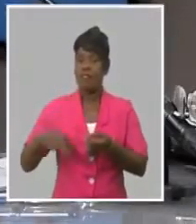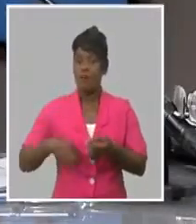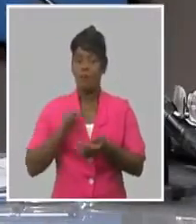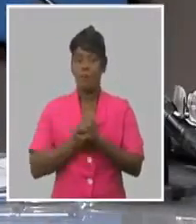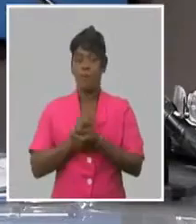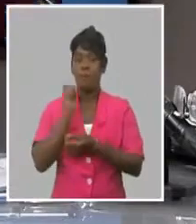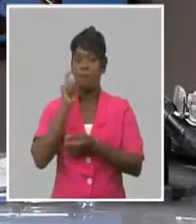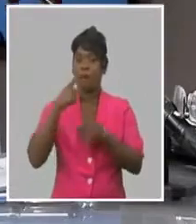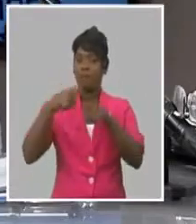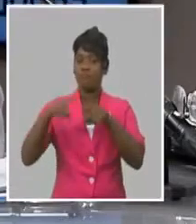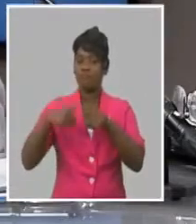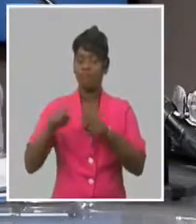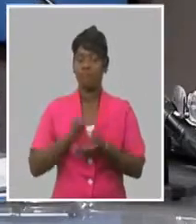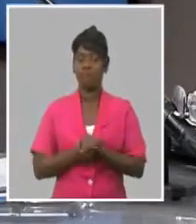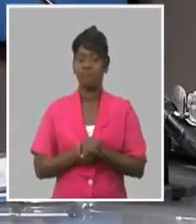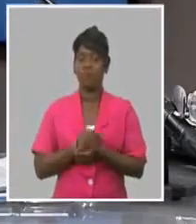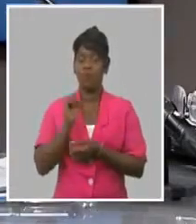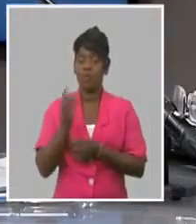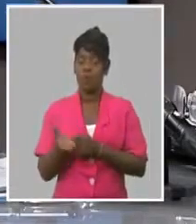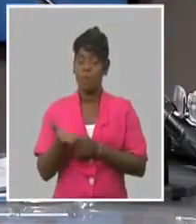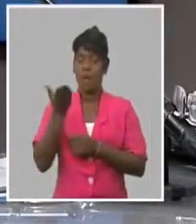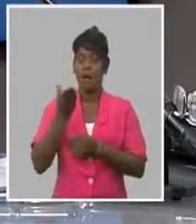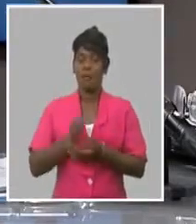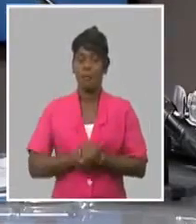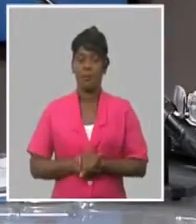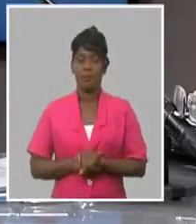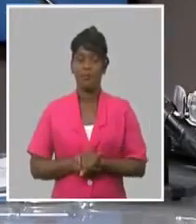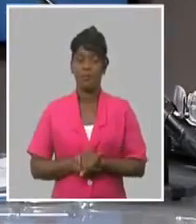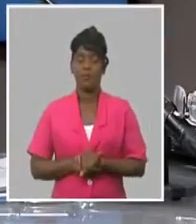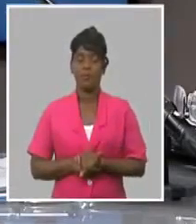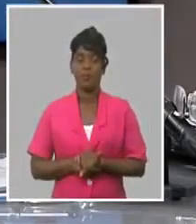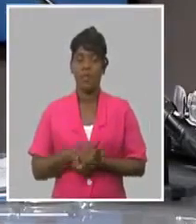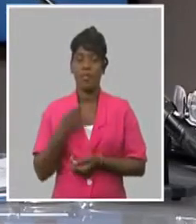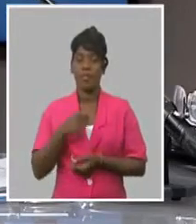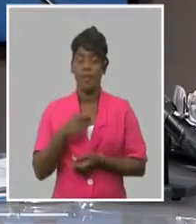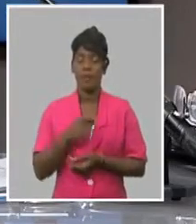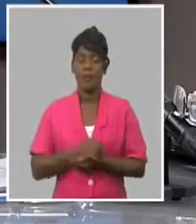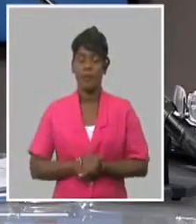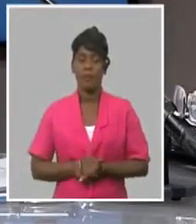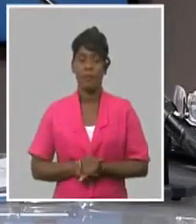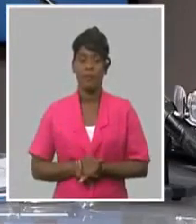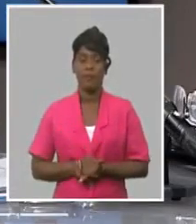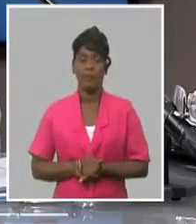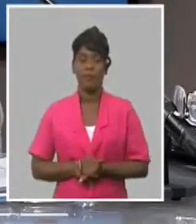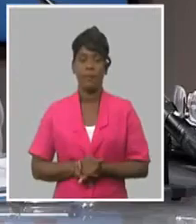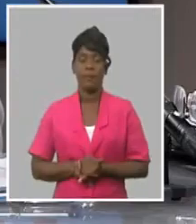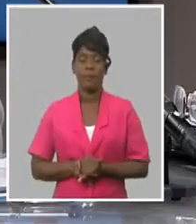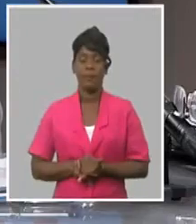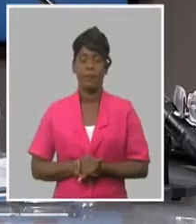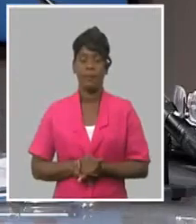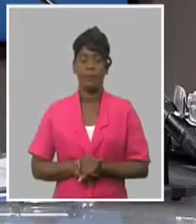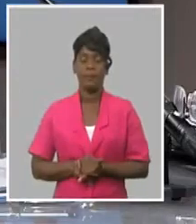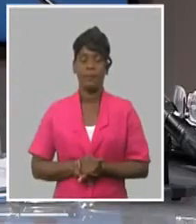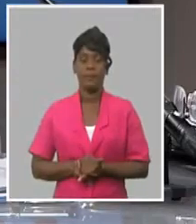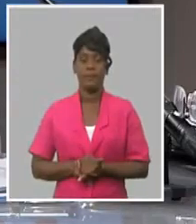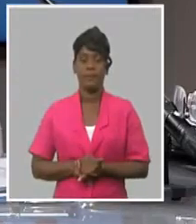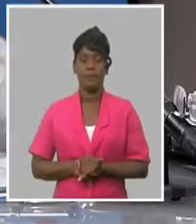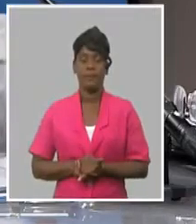Uno punto algo. Para no caer aquí en el detalle de cuánto va a crecer. Uno punto